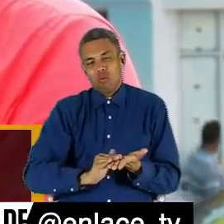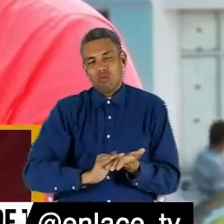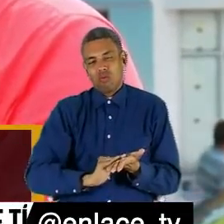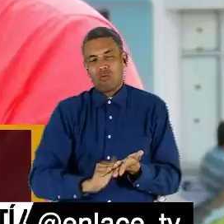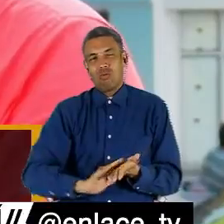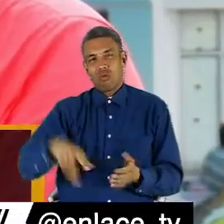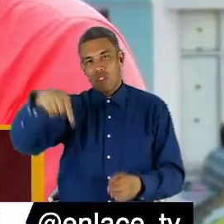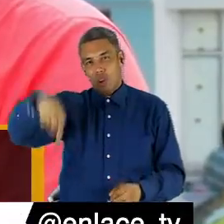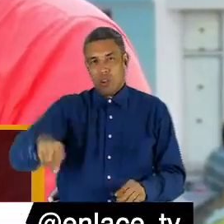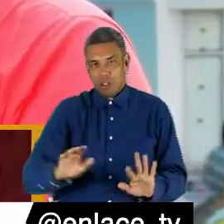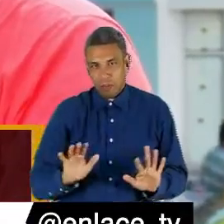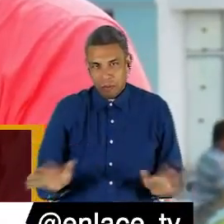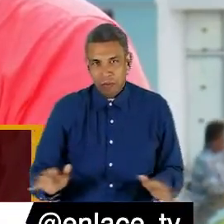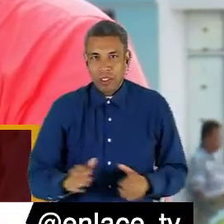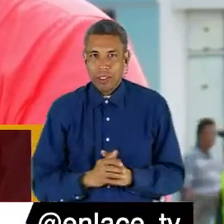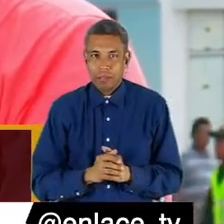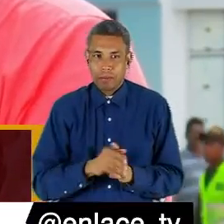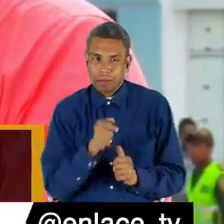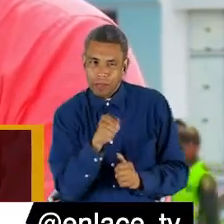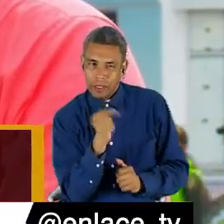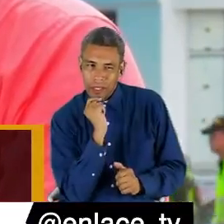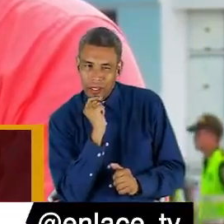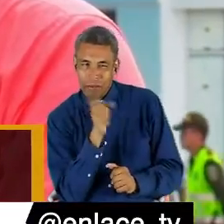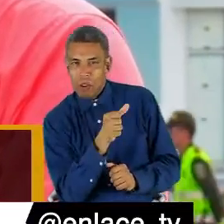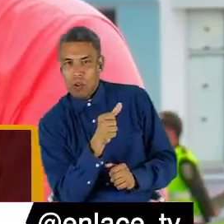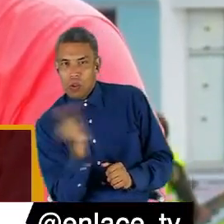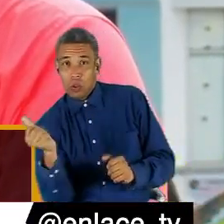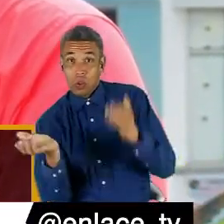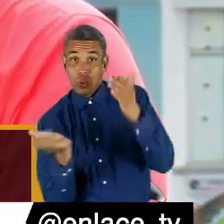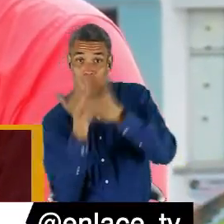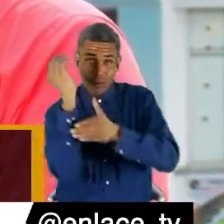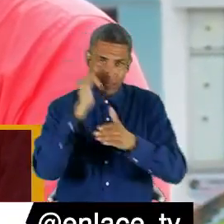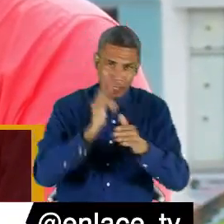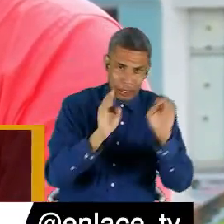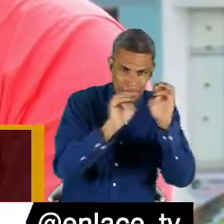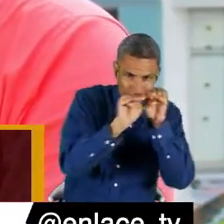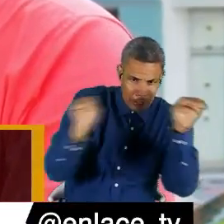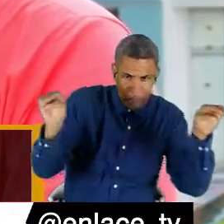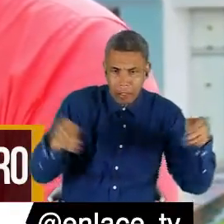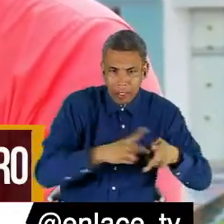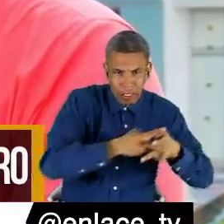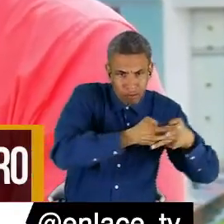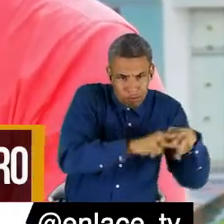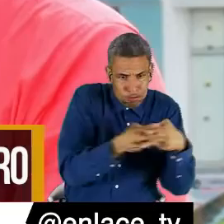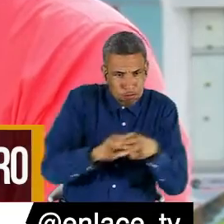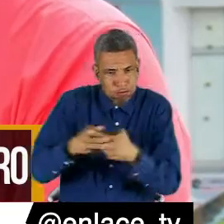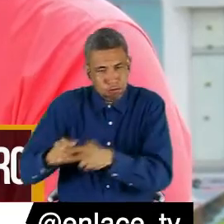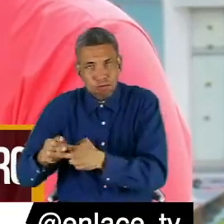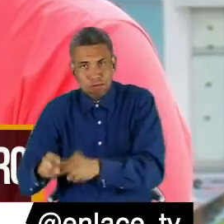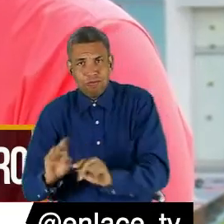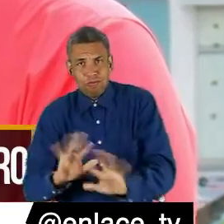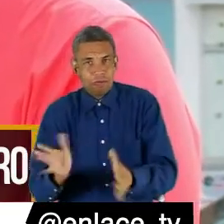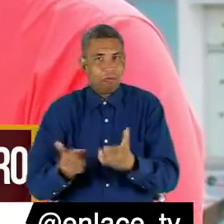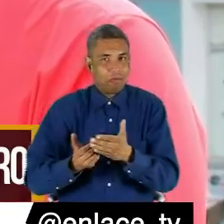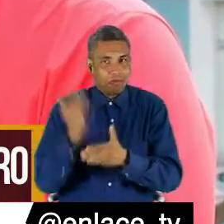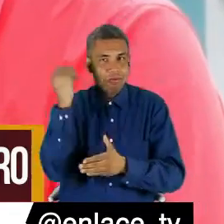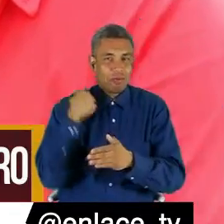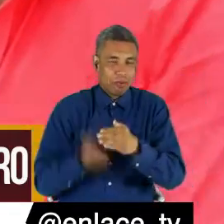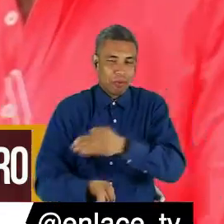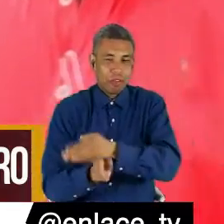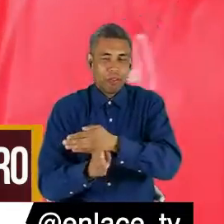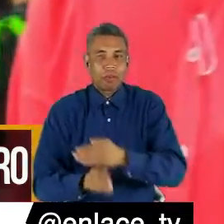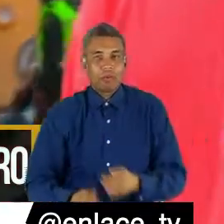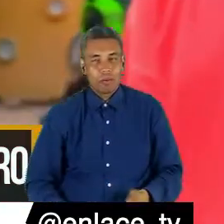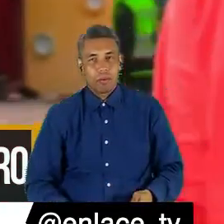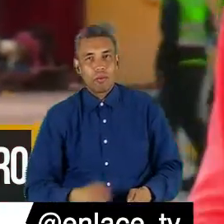una pronta solución ubicando nuevas tarimas y nuevos stands que van a encontrar en la plaza principal. Bueno, Lucas Marrugo,